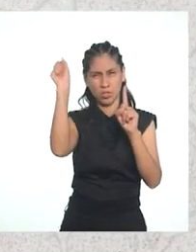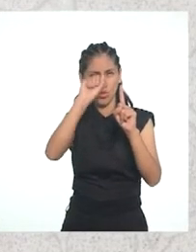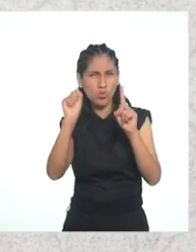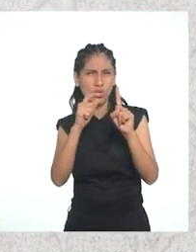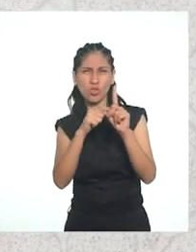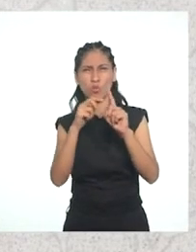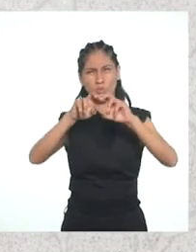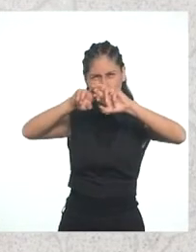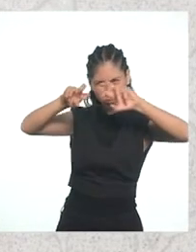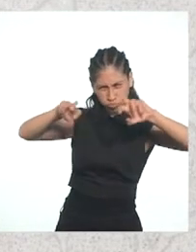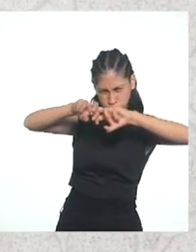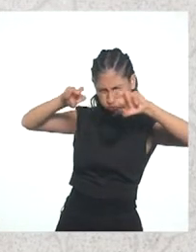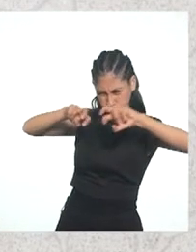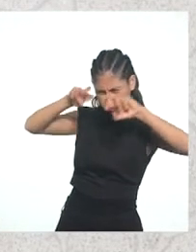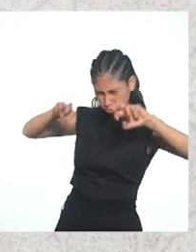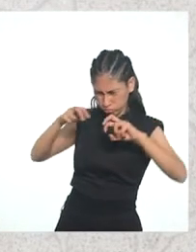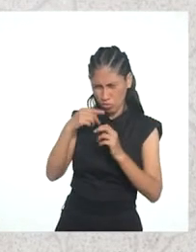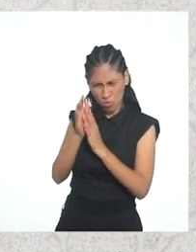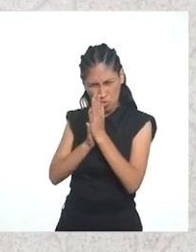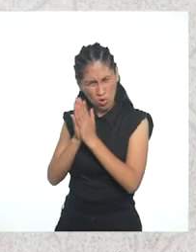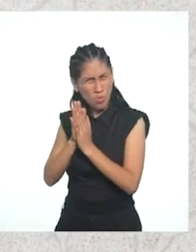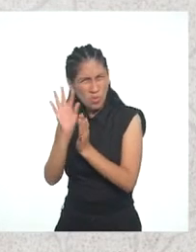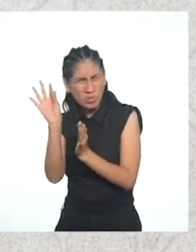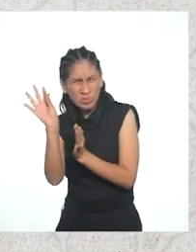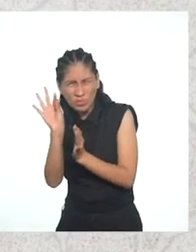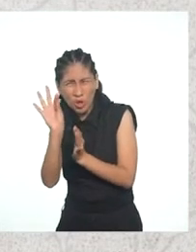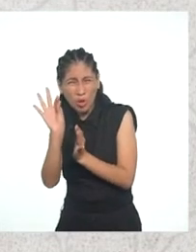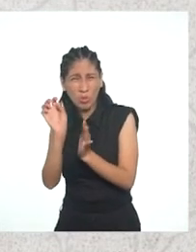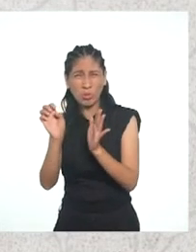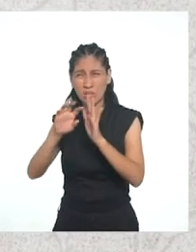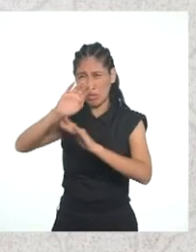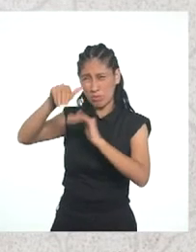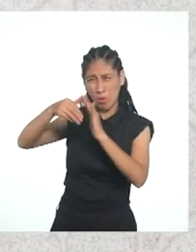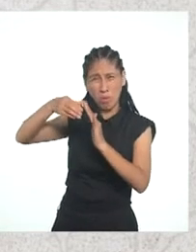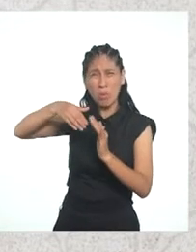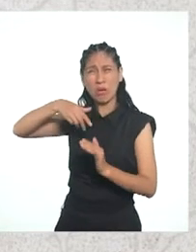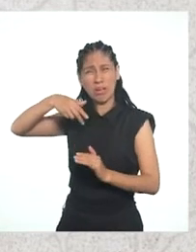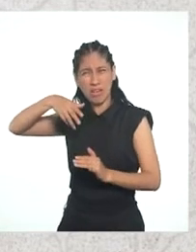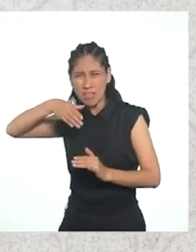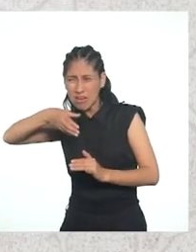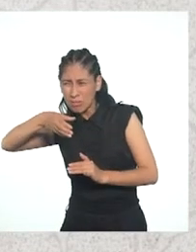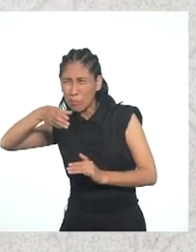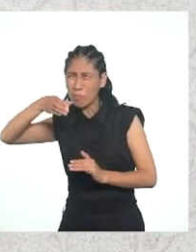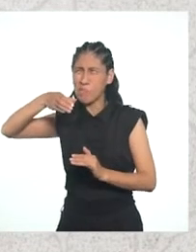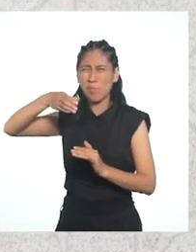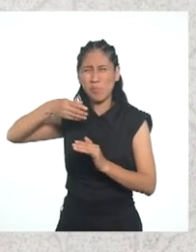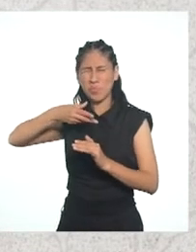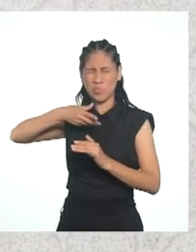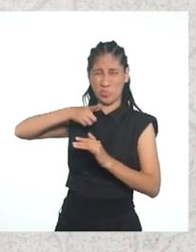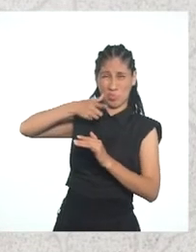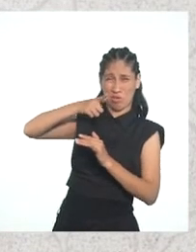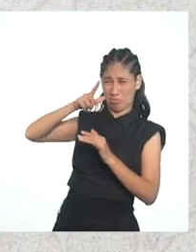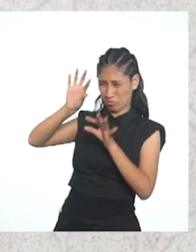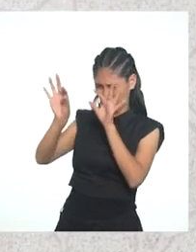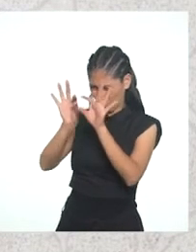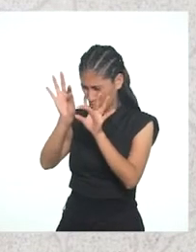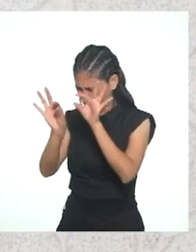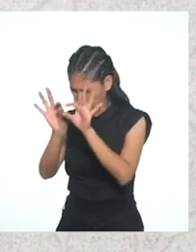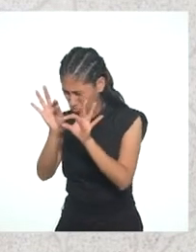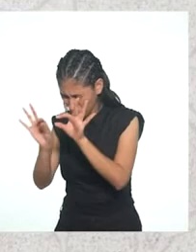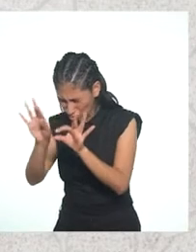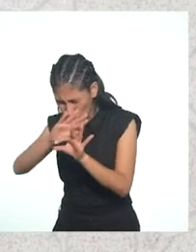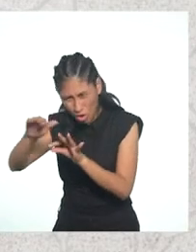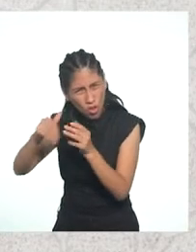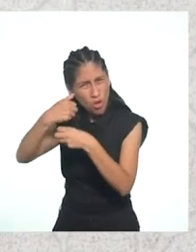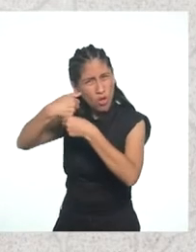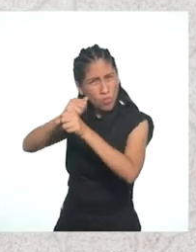Pasteur realizó investigaciones sobre los procesos de fermentación alcohólica, butírica y láctea, demostrando que estos procesos se deben a la